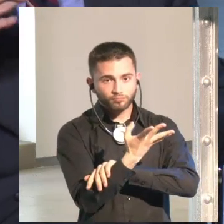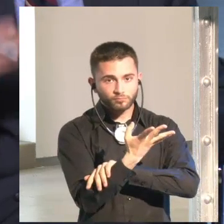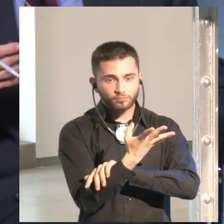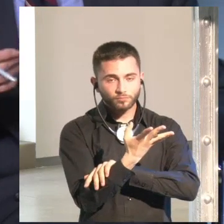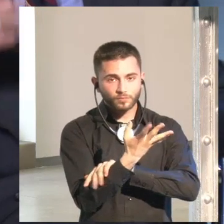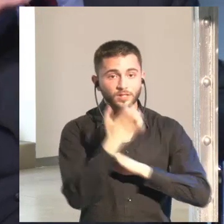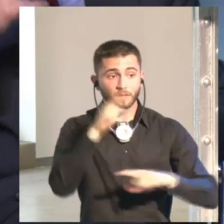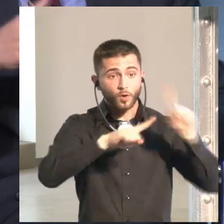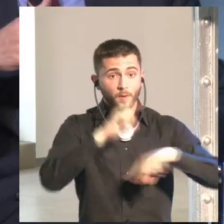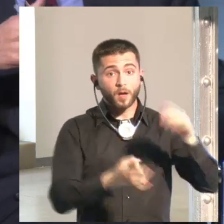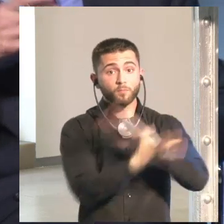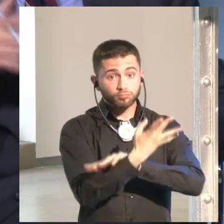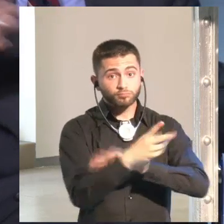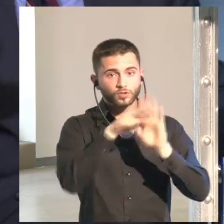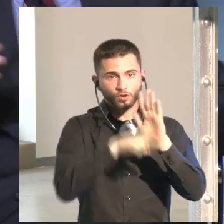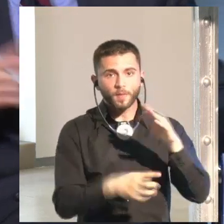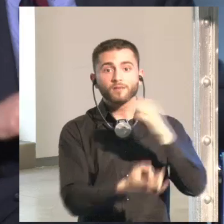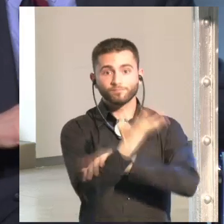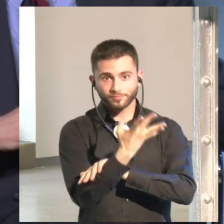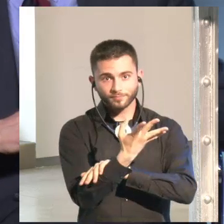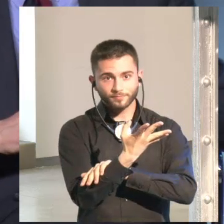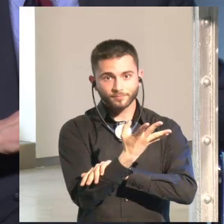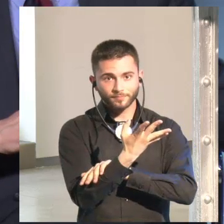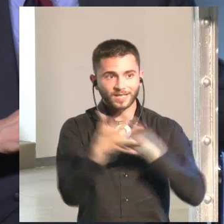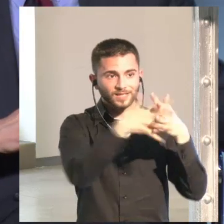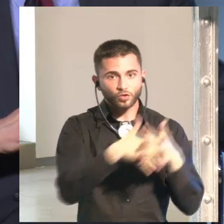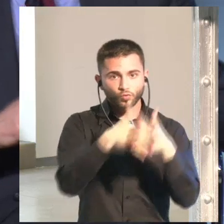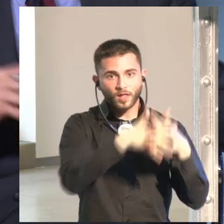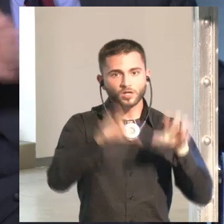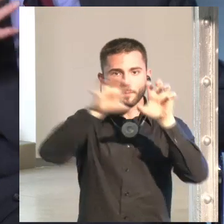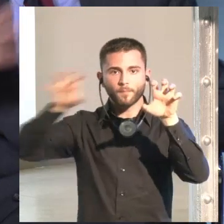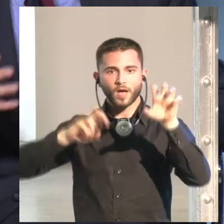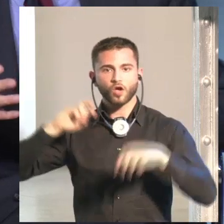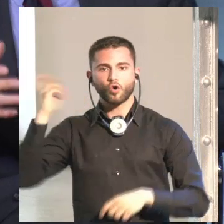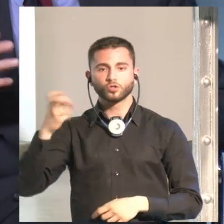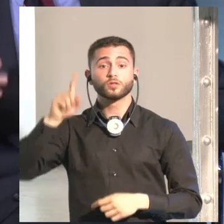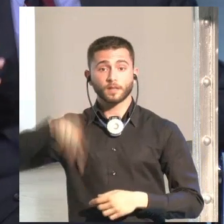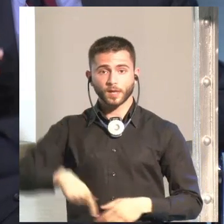vemos que surge un problema, regulamos. En Estados Unidos y en muchos otros países también